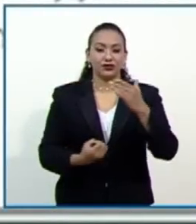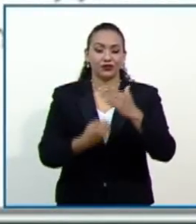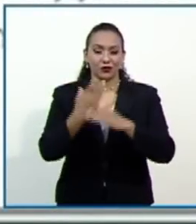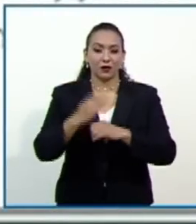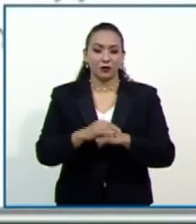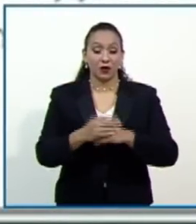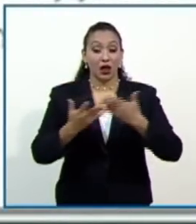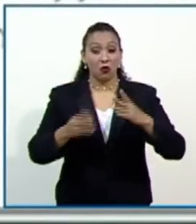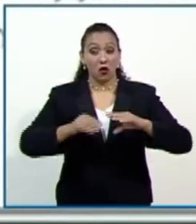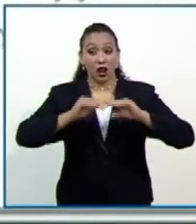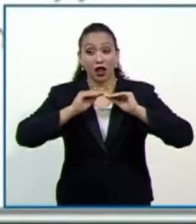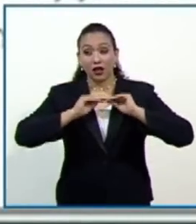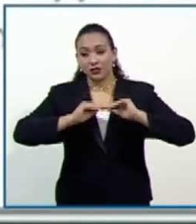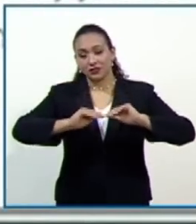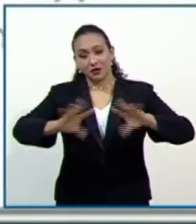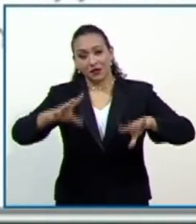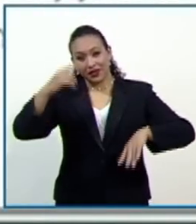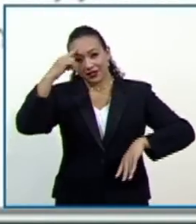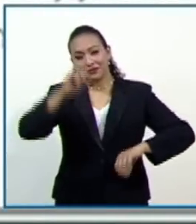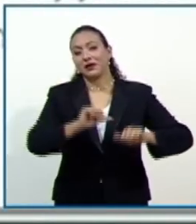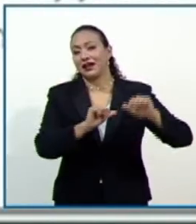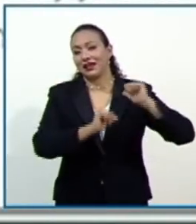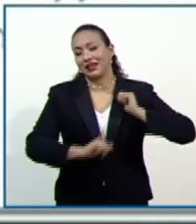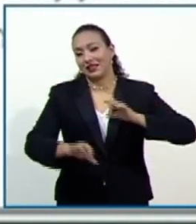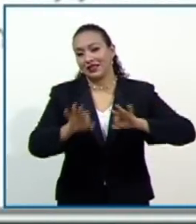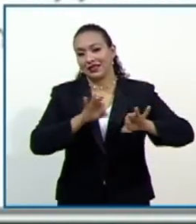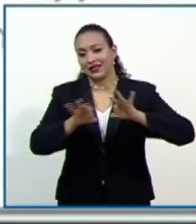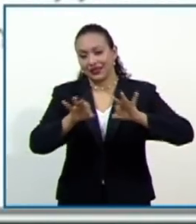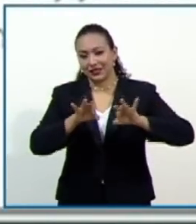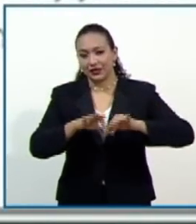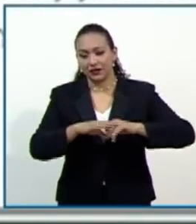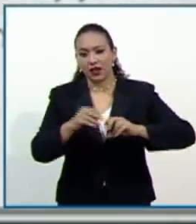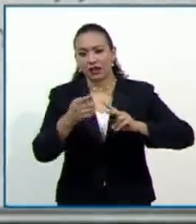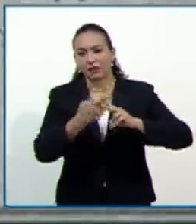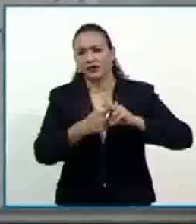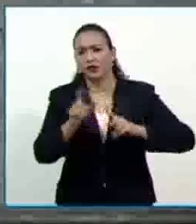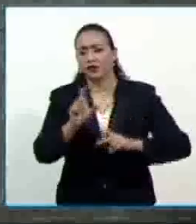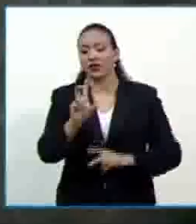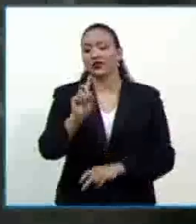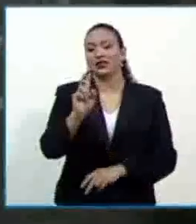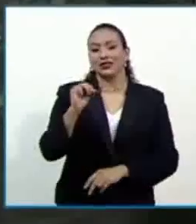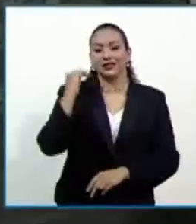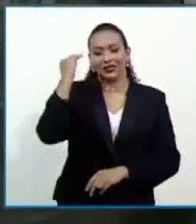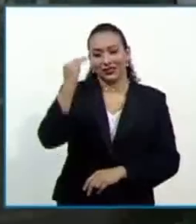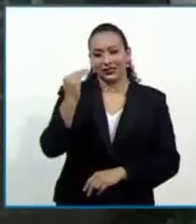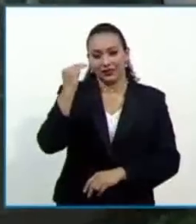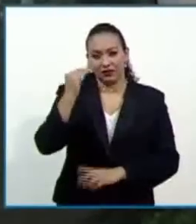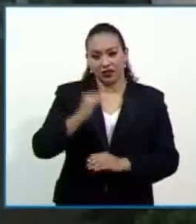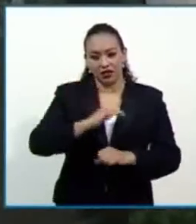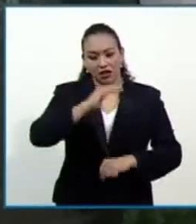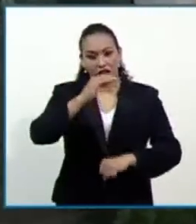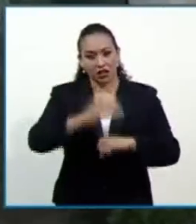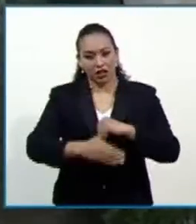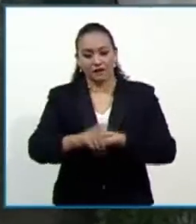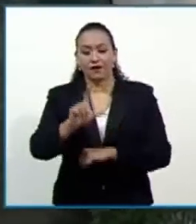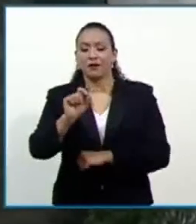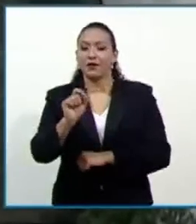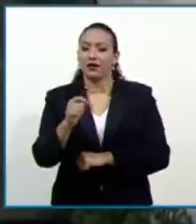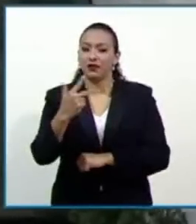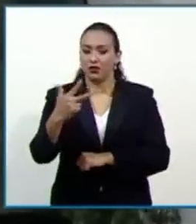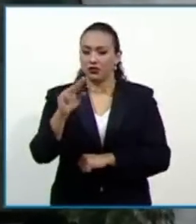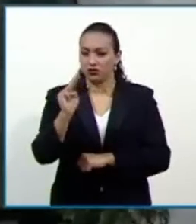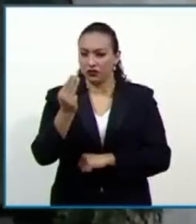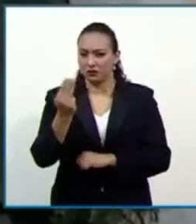Las campañas de los aspirantes a un cargo en el Poder Judicial Federal iniciarán el 30 de marzo y concluirán el 28 de